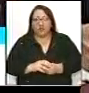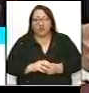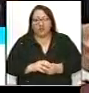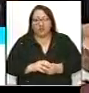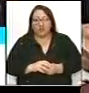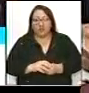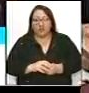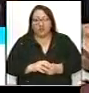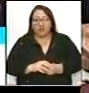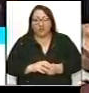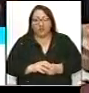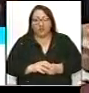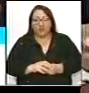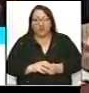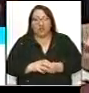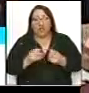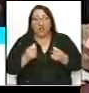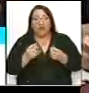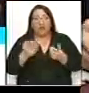y